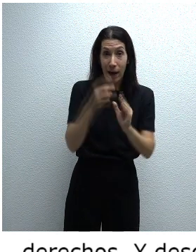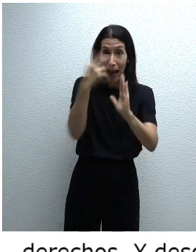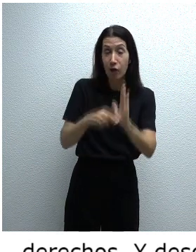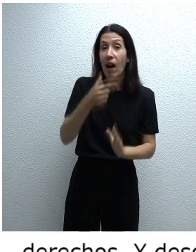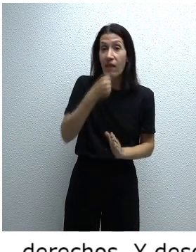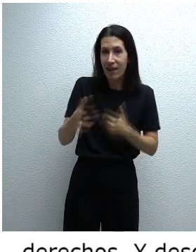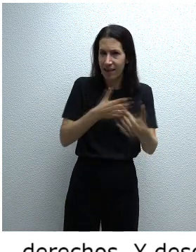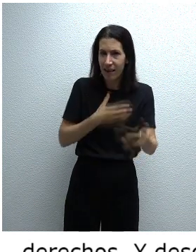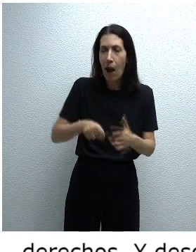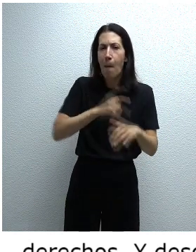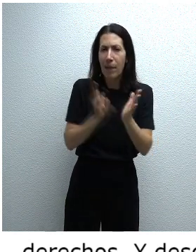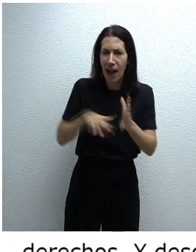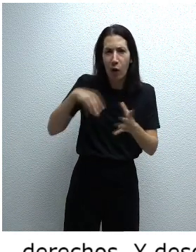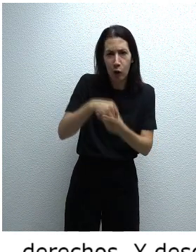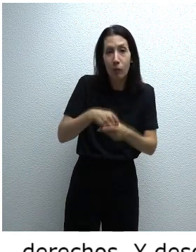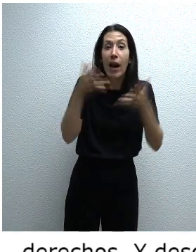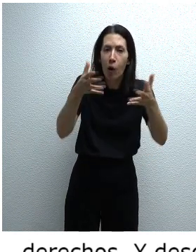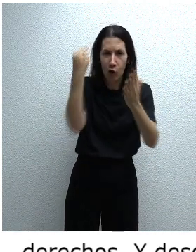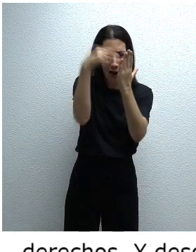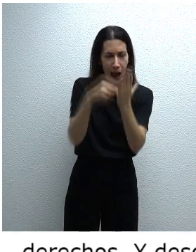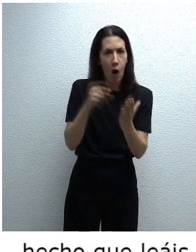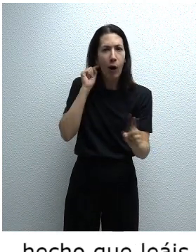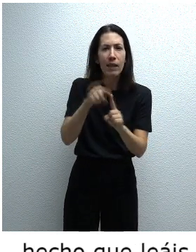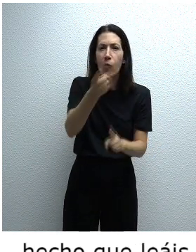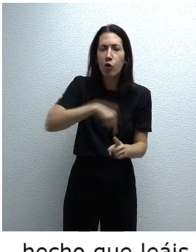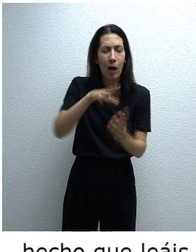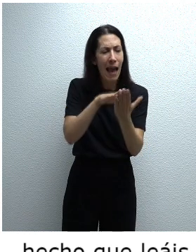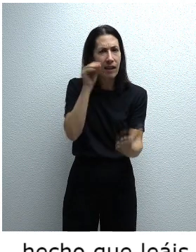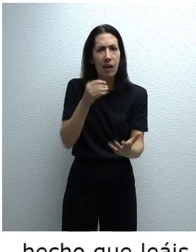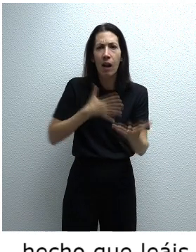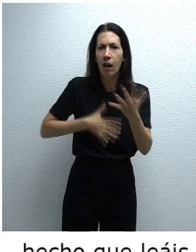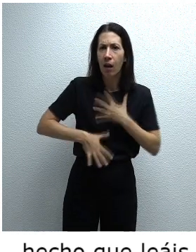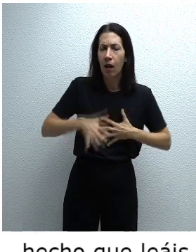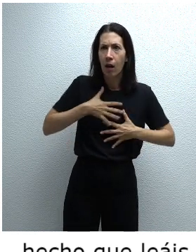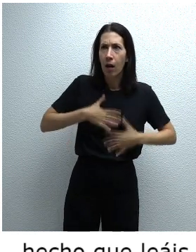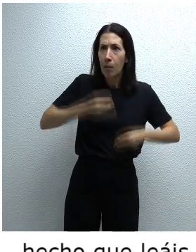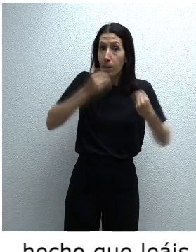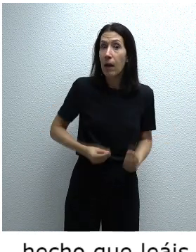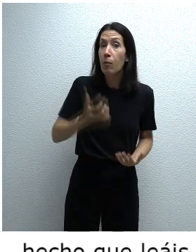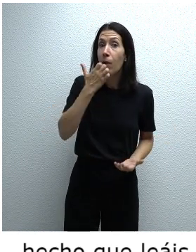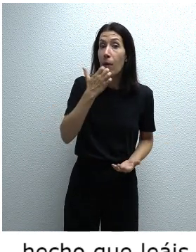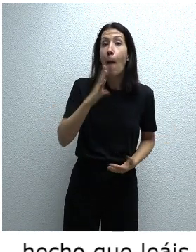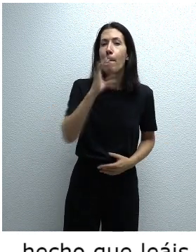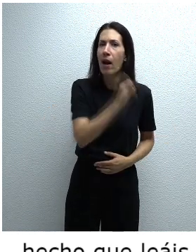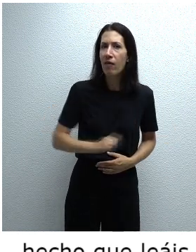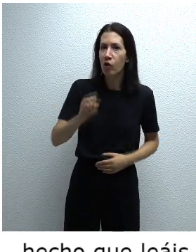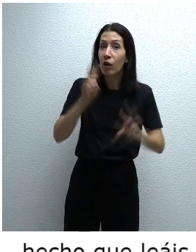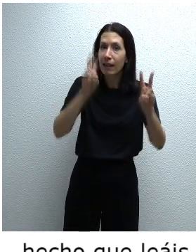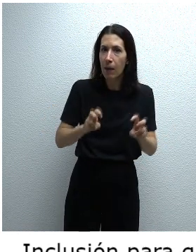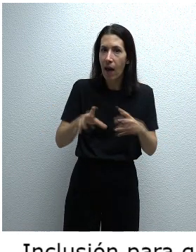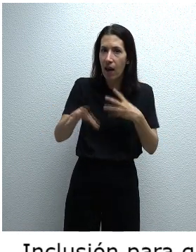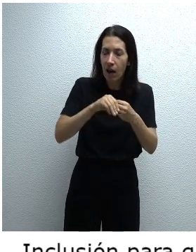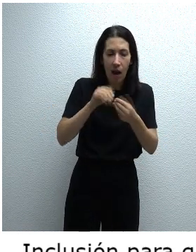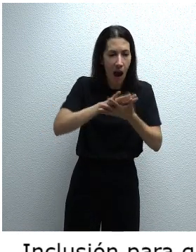ha hecho Plena Inclusión, para que entendáis, para que veáis lo maravilloso que es, por ejemplo, todo el tema de lectura